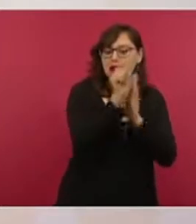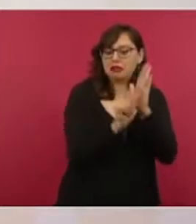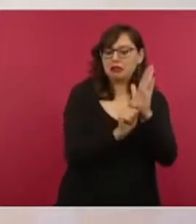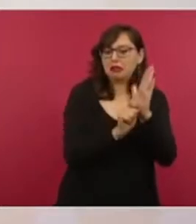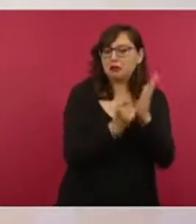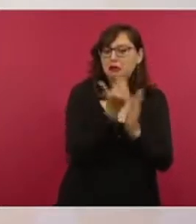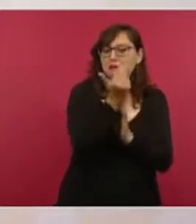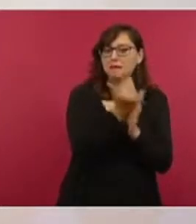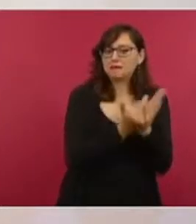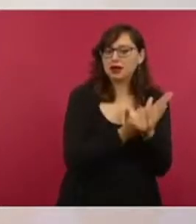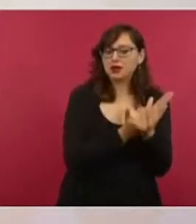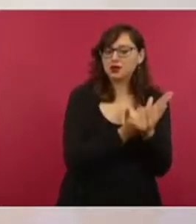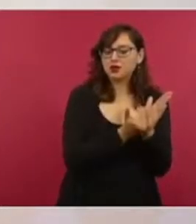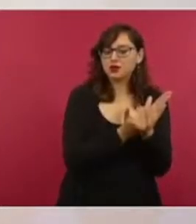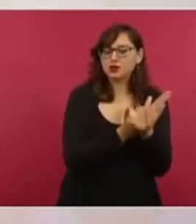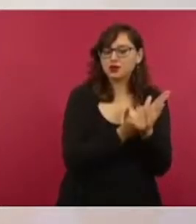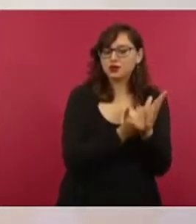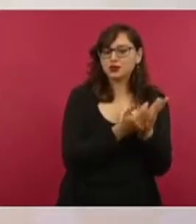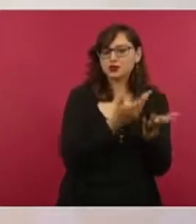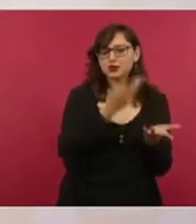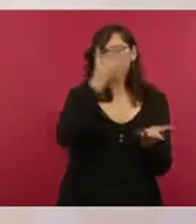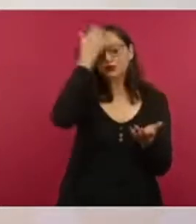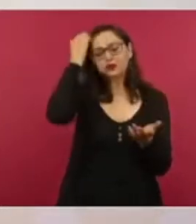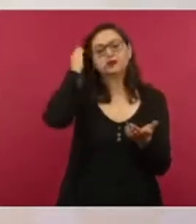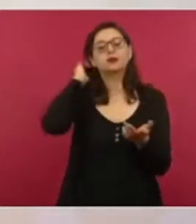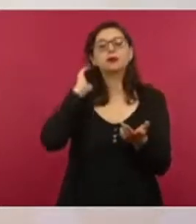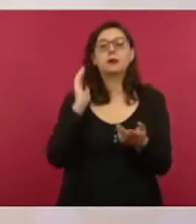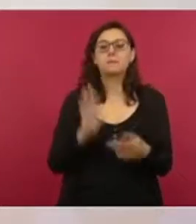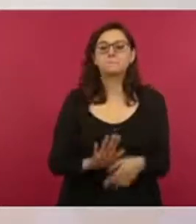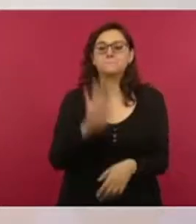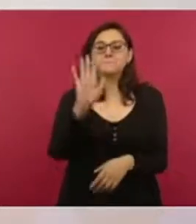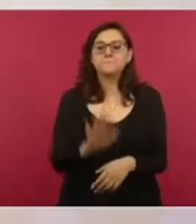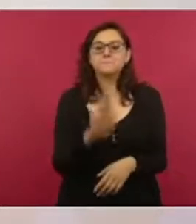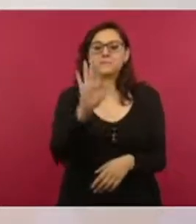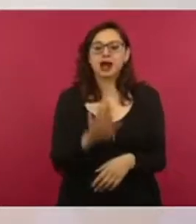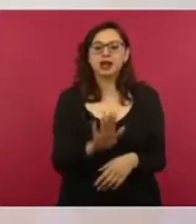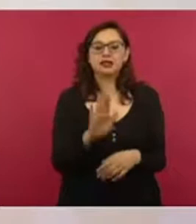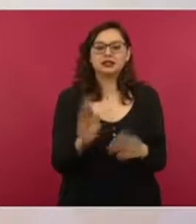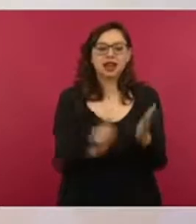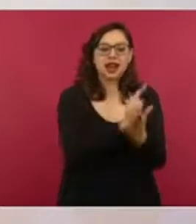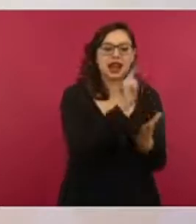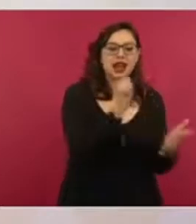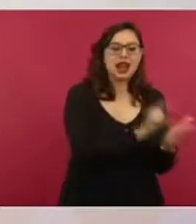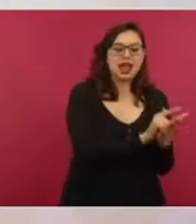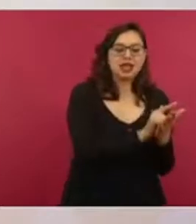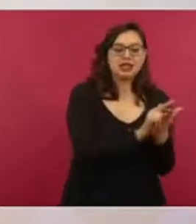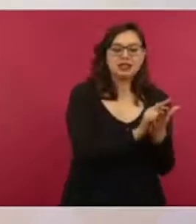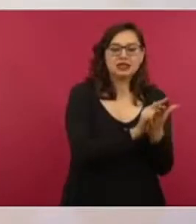¿Quiénes hicieron otra constitución con los transitorios?